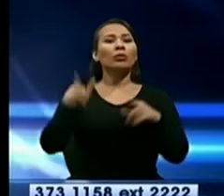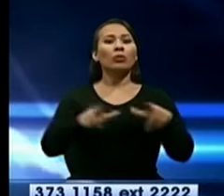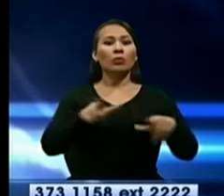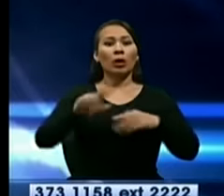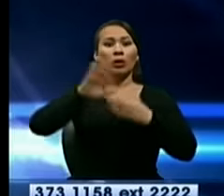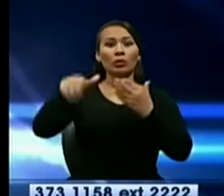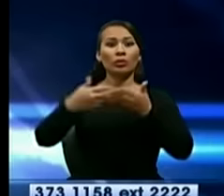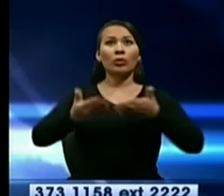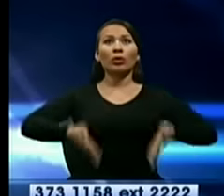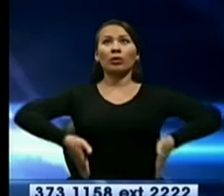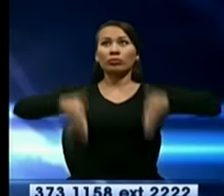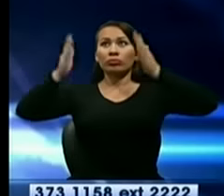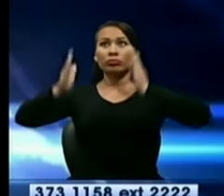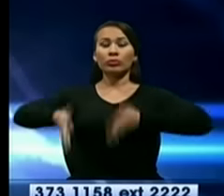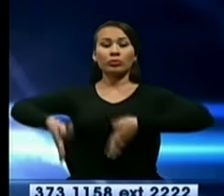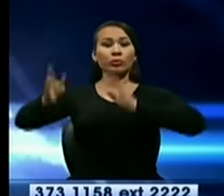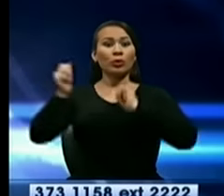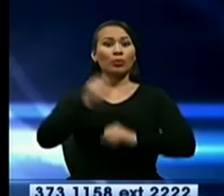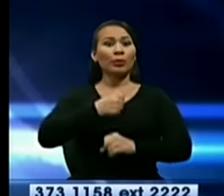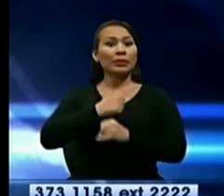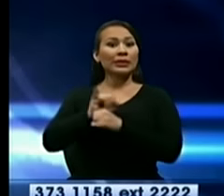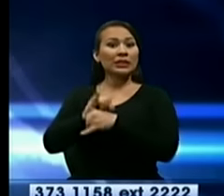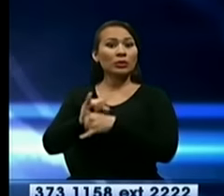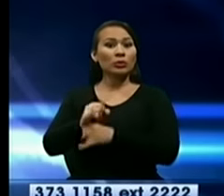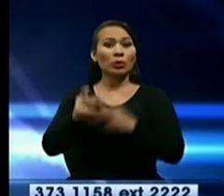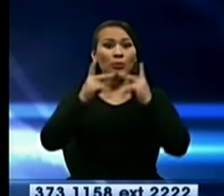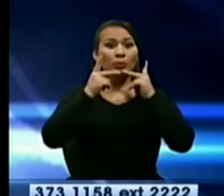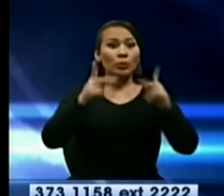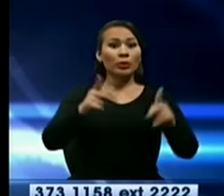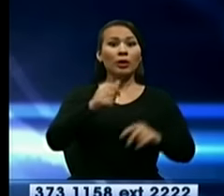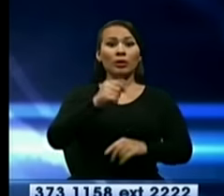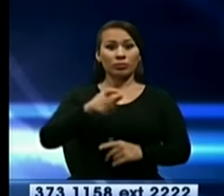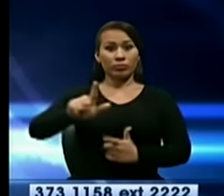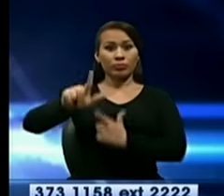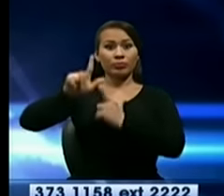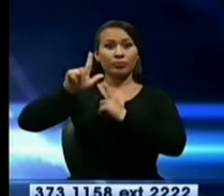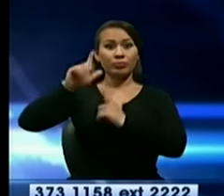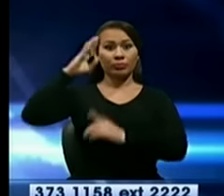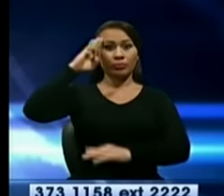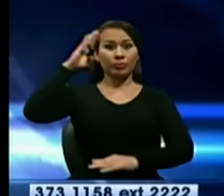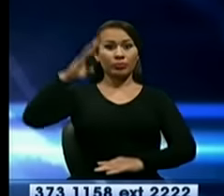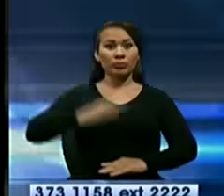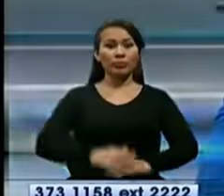los edificios públicos y privados, tanto civiles como militares.